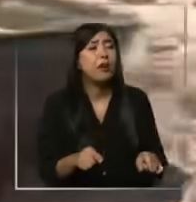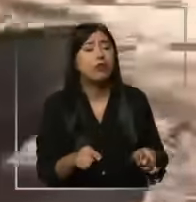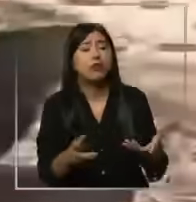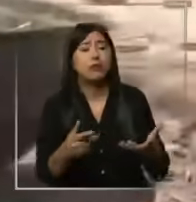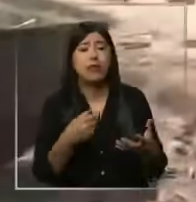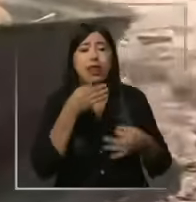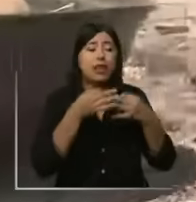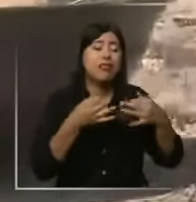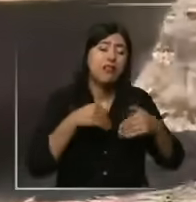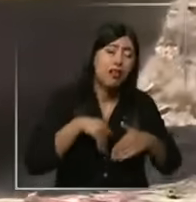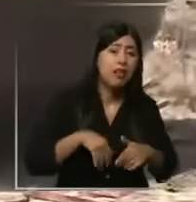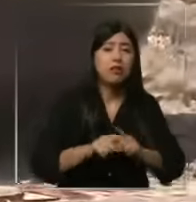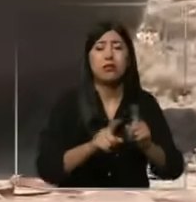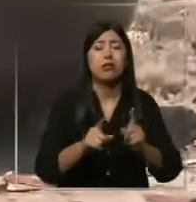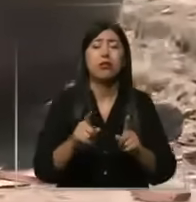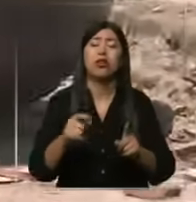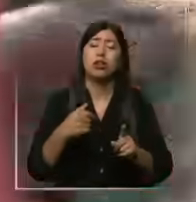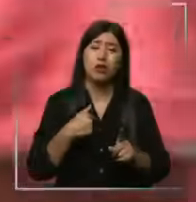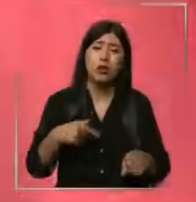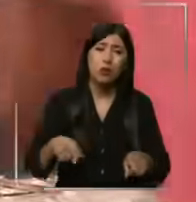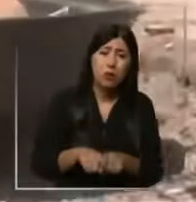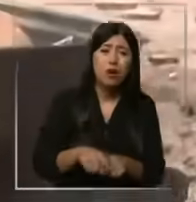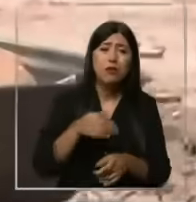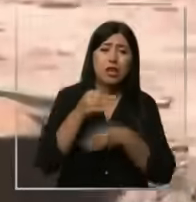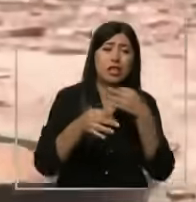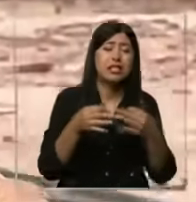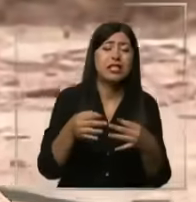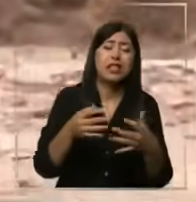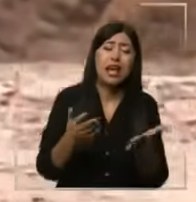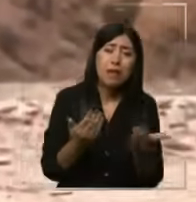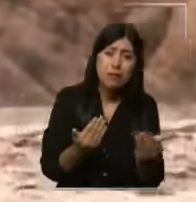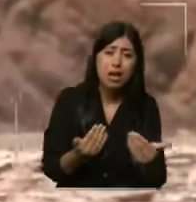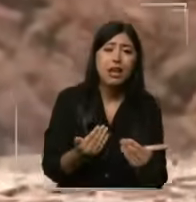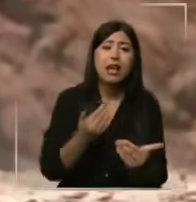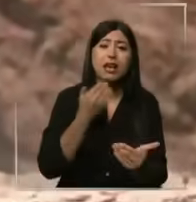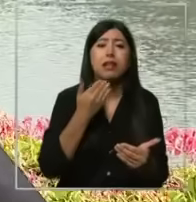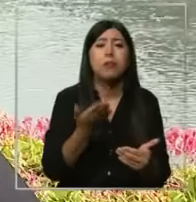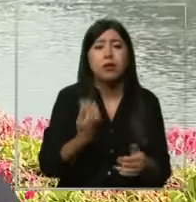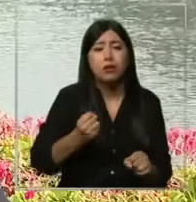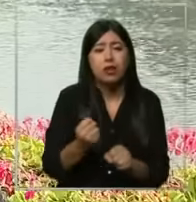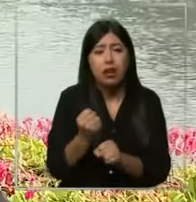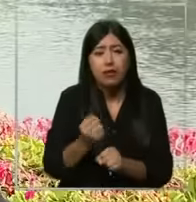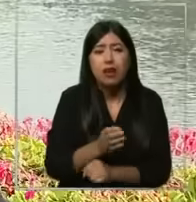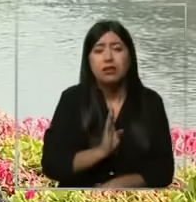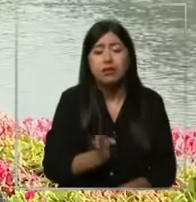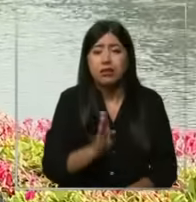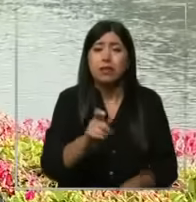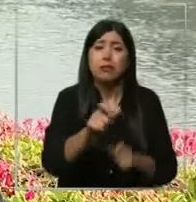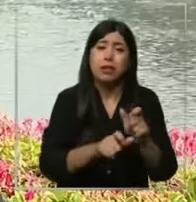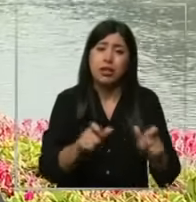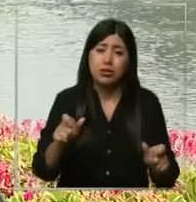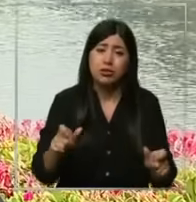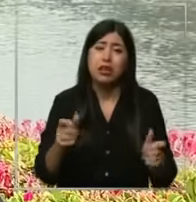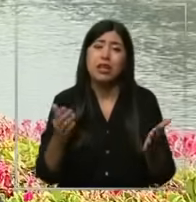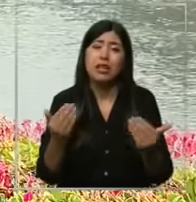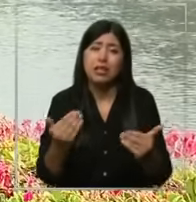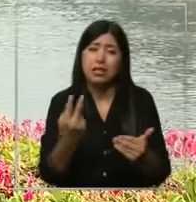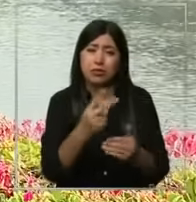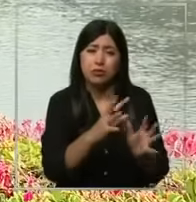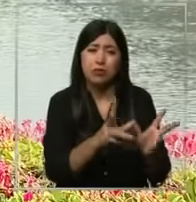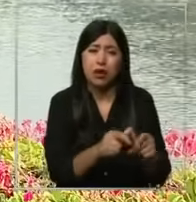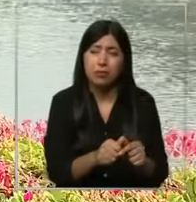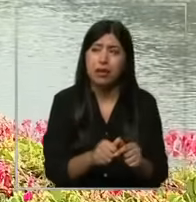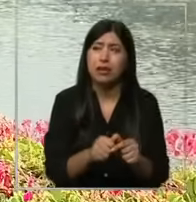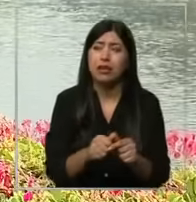decirles que estamos trabajando desde el primer minuto y vamos a seguir así. Los deudos necesitan a sus familiares, las personas